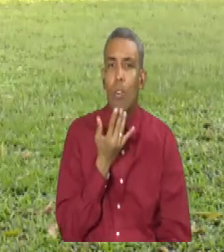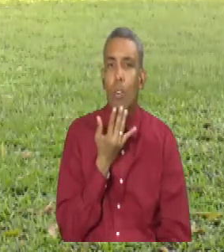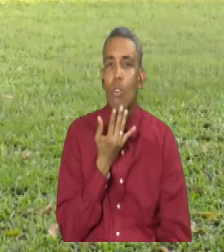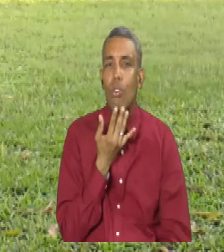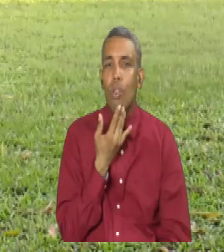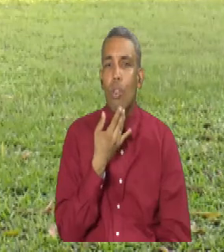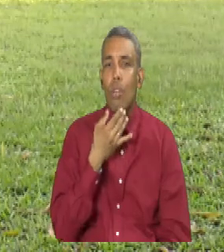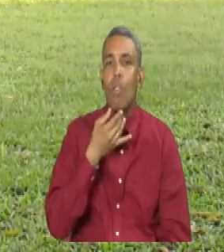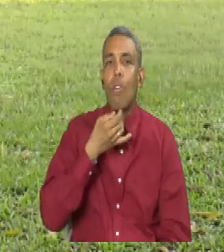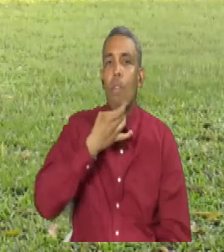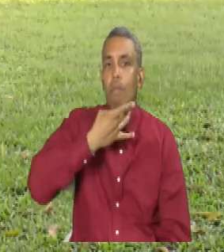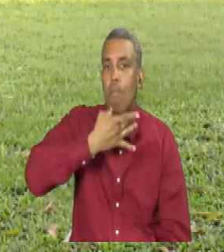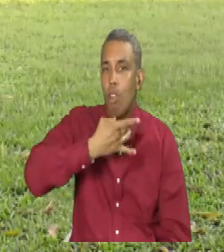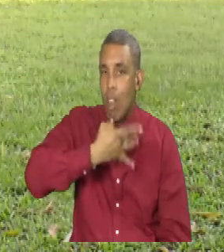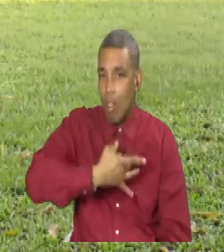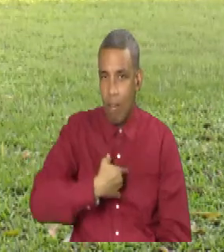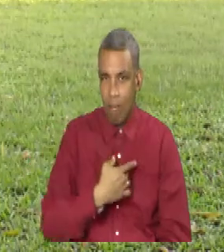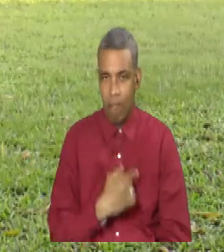para llevar